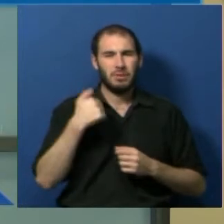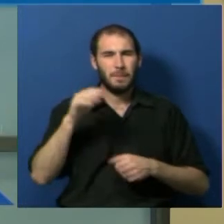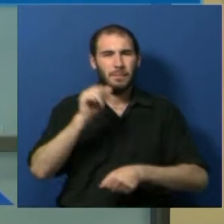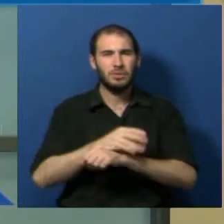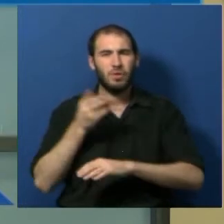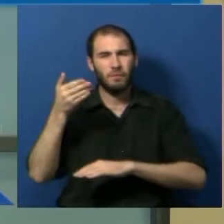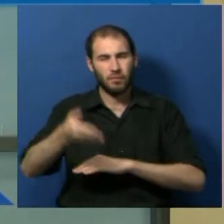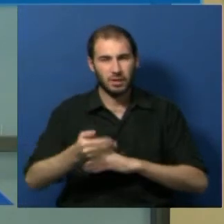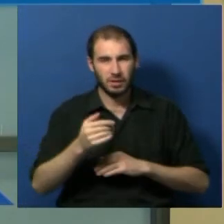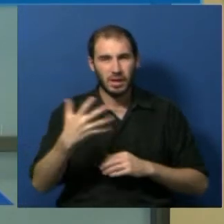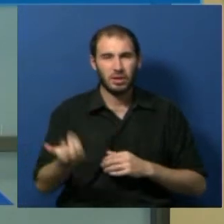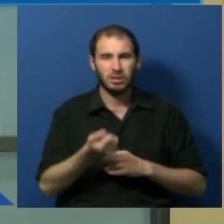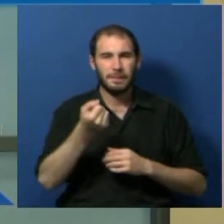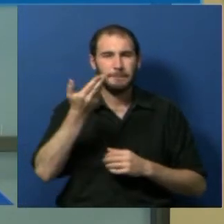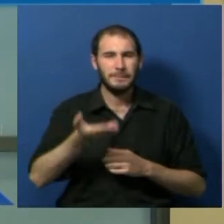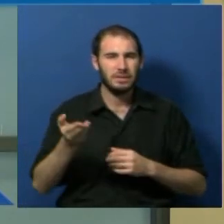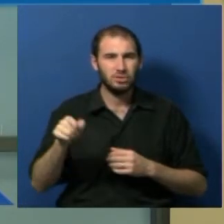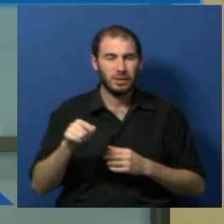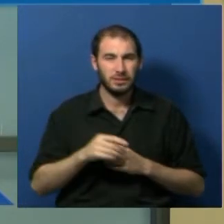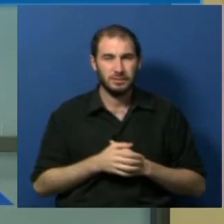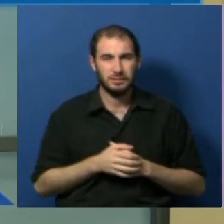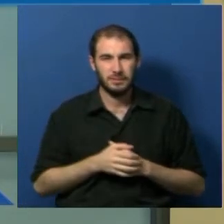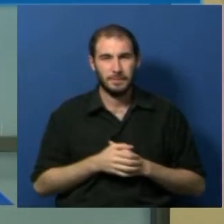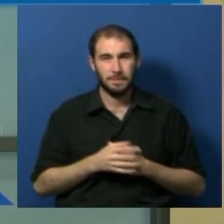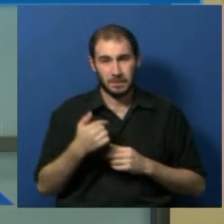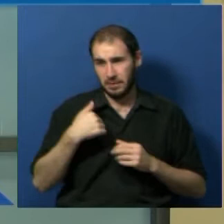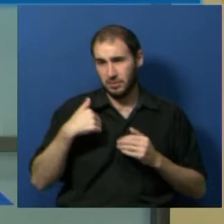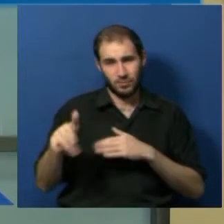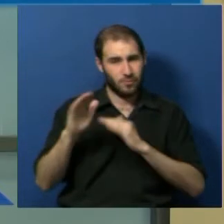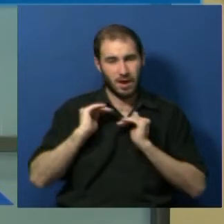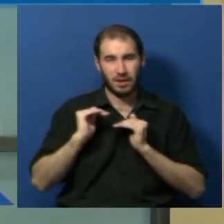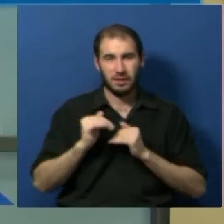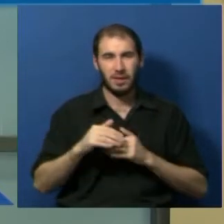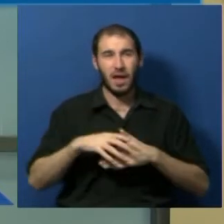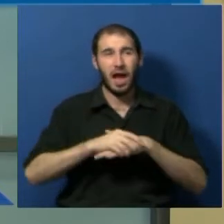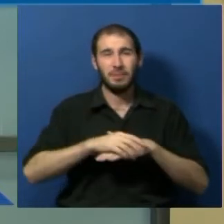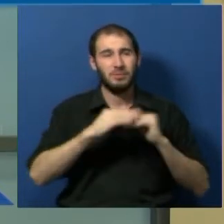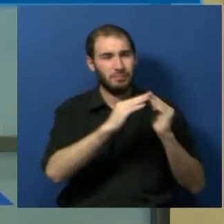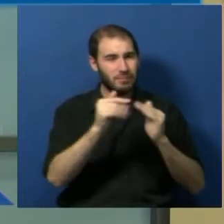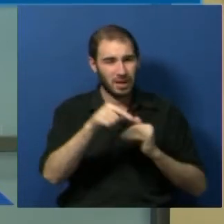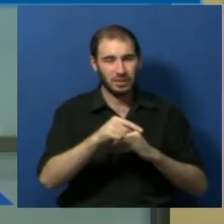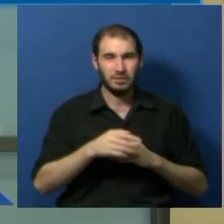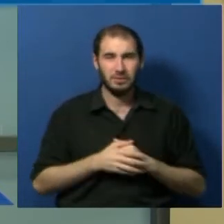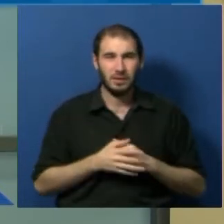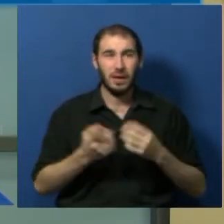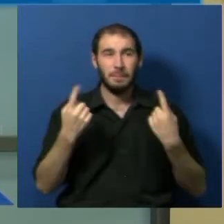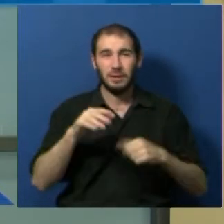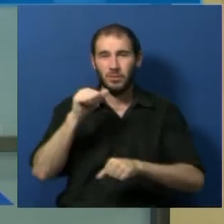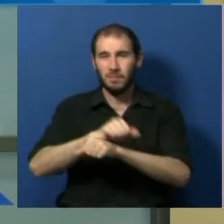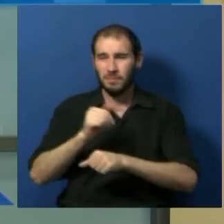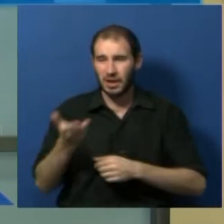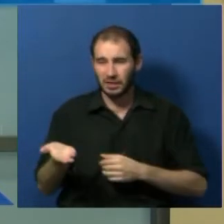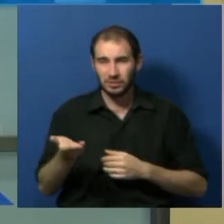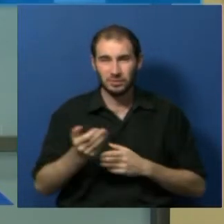penal. Encontrarme con gente como yo, como mis amigos del barrio, pero que estaban allá adentro,